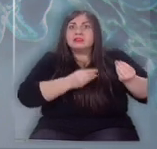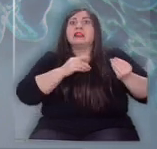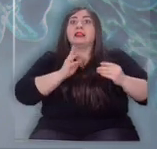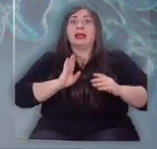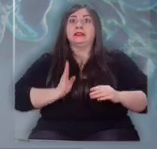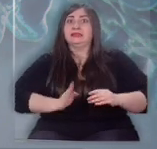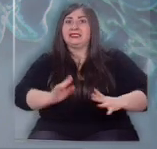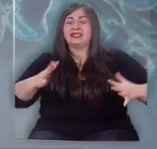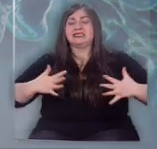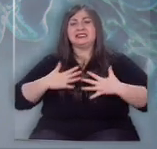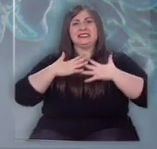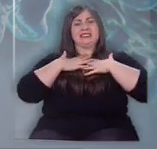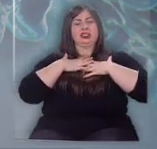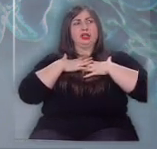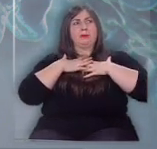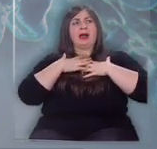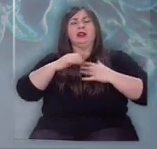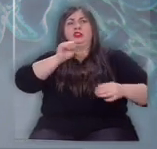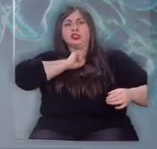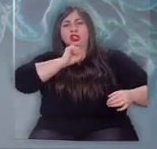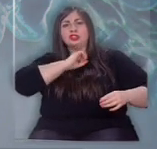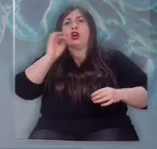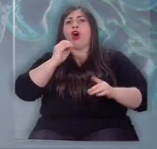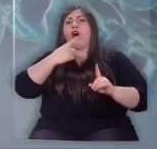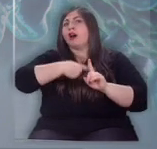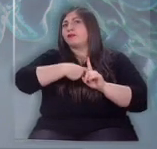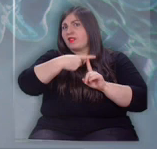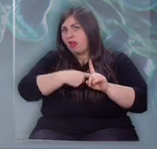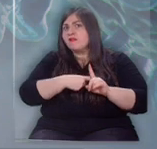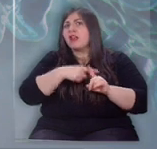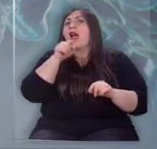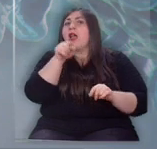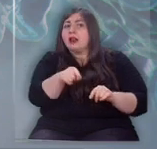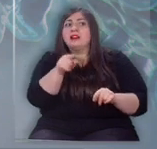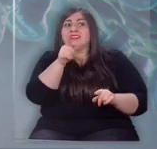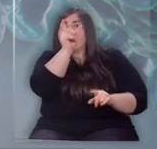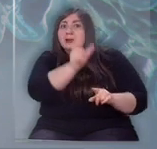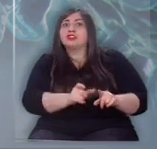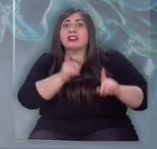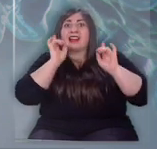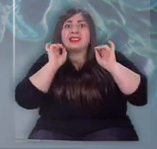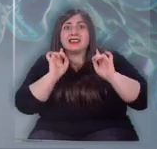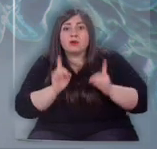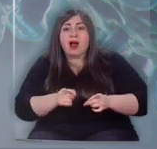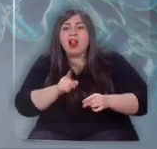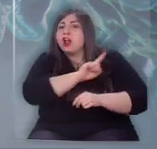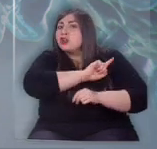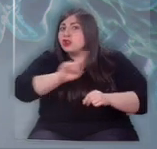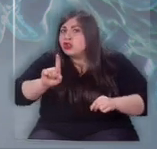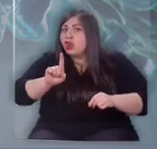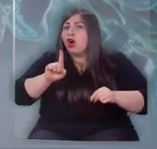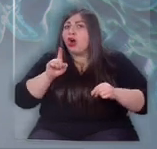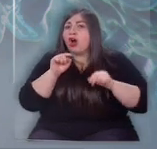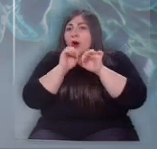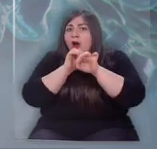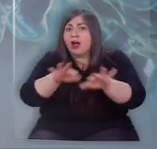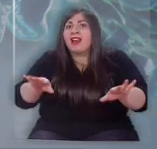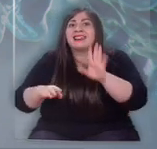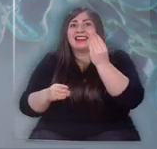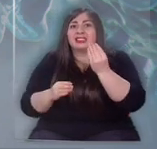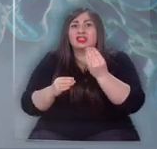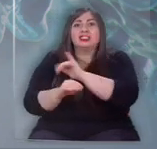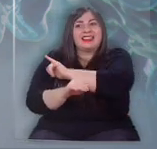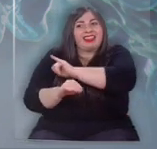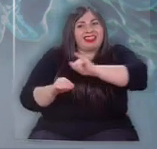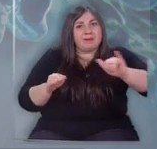presenta síntomas residuales, tos o fiebre, se considera no contagiante 14 días después del alta médica, periodo que aumenta